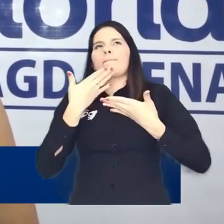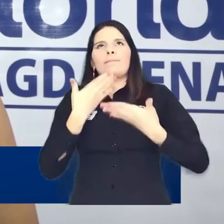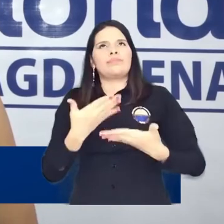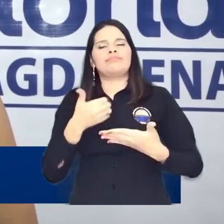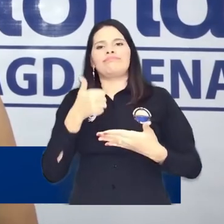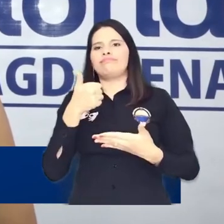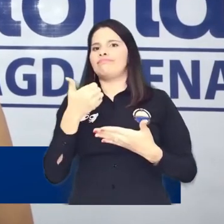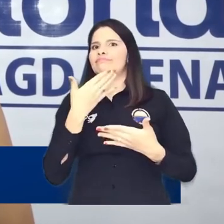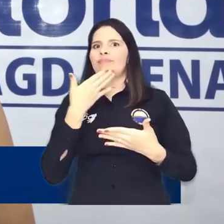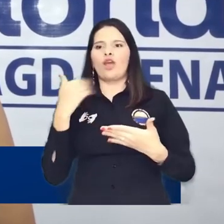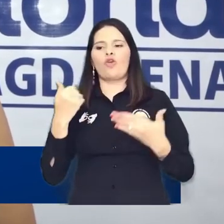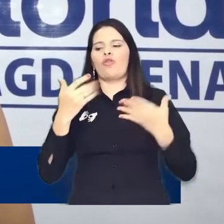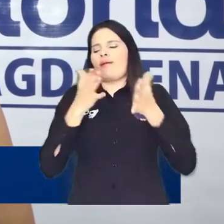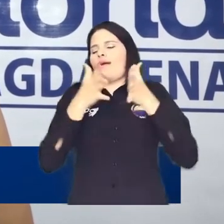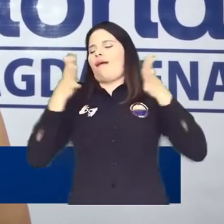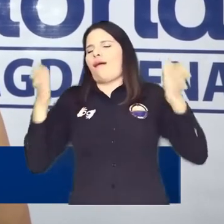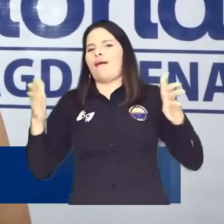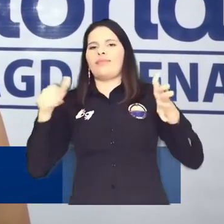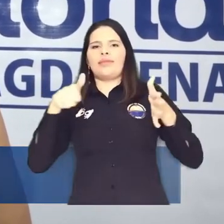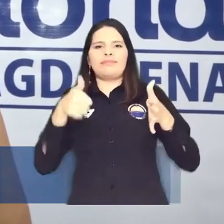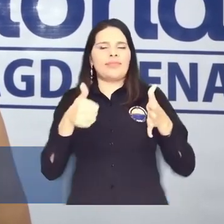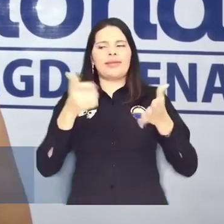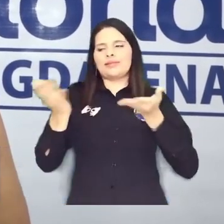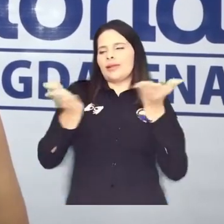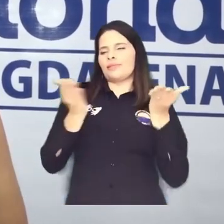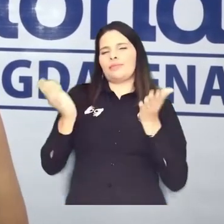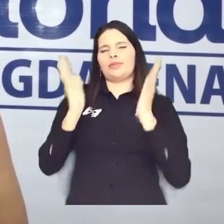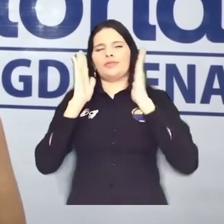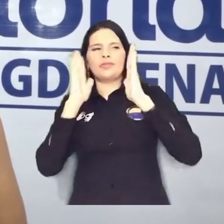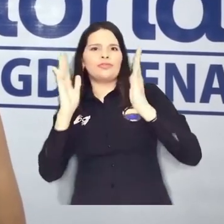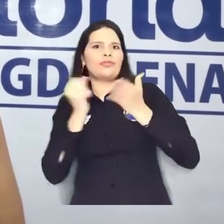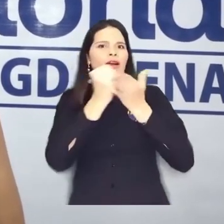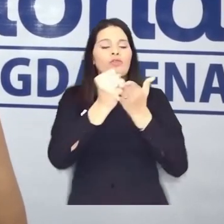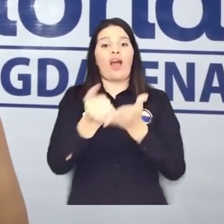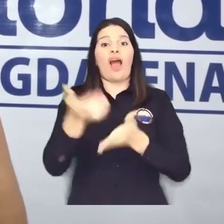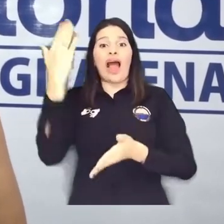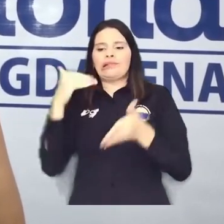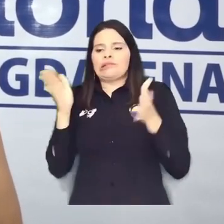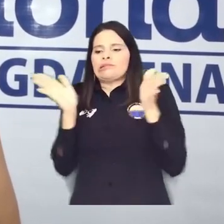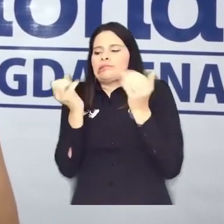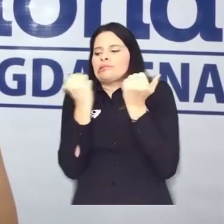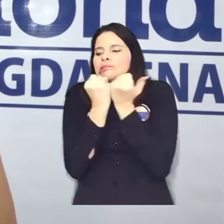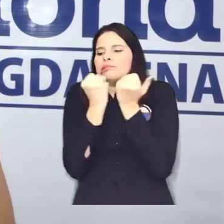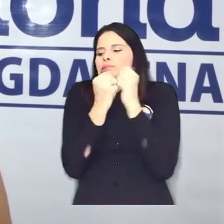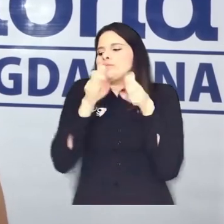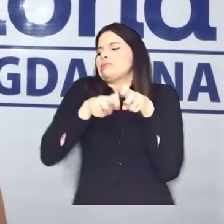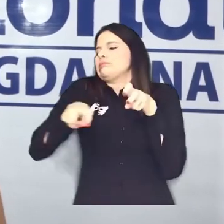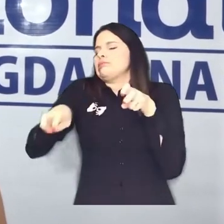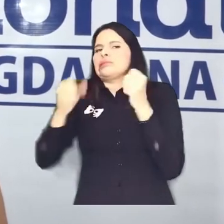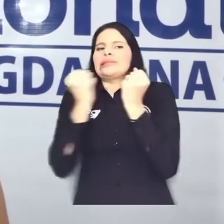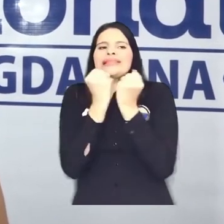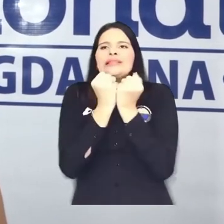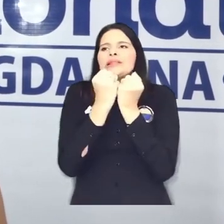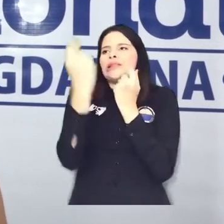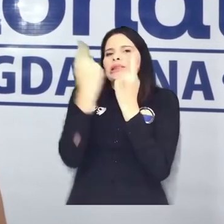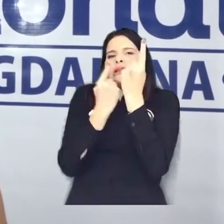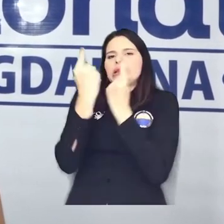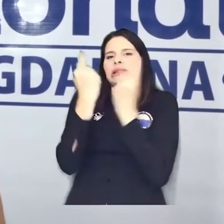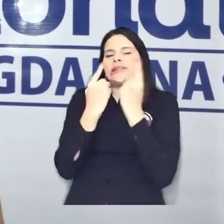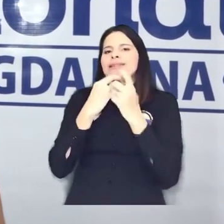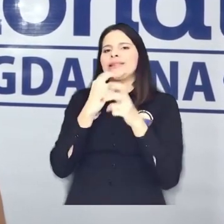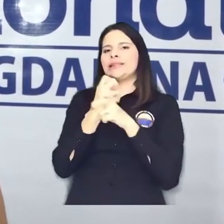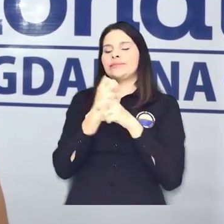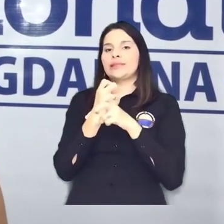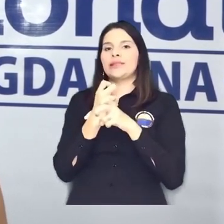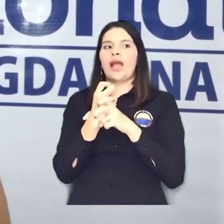también mejora el servicio que uno le brinda a todos los autores estábamos en un recinto pequeño la atención no era la misma y ya